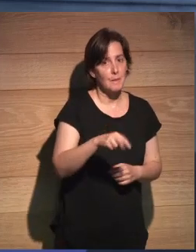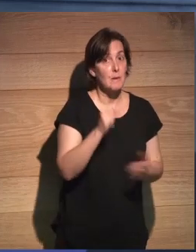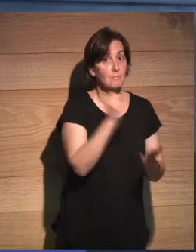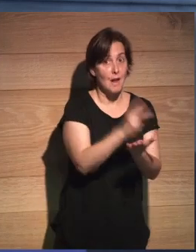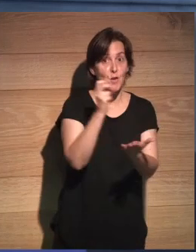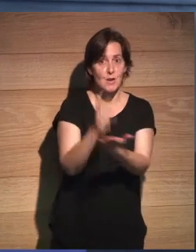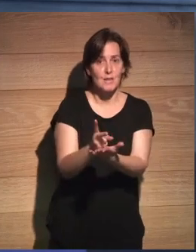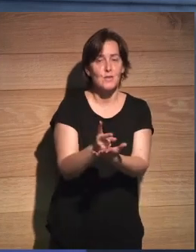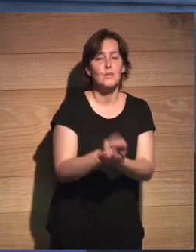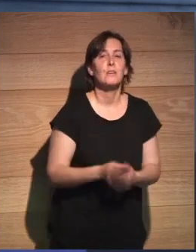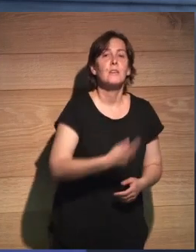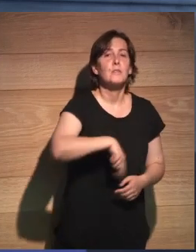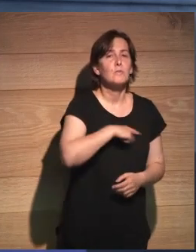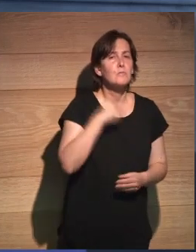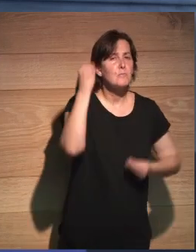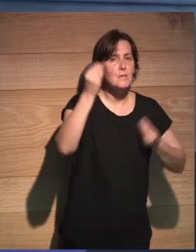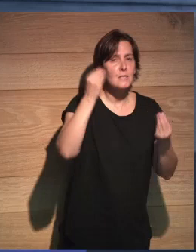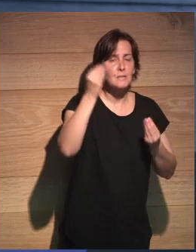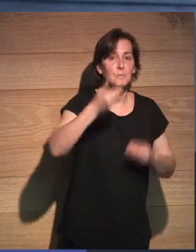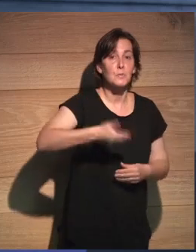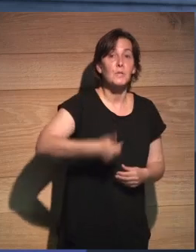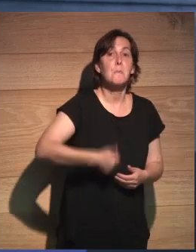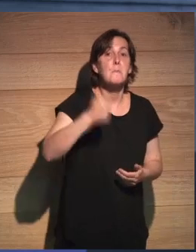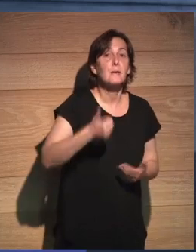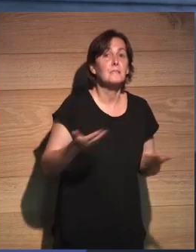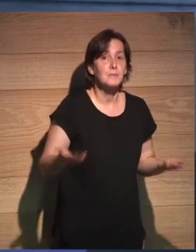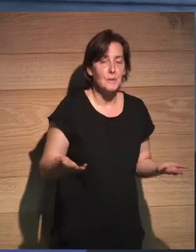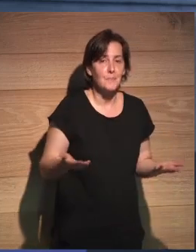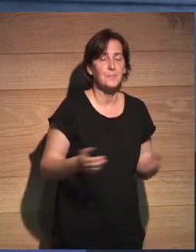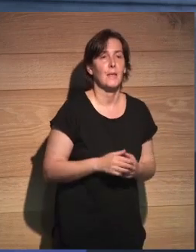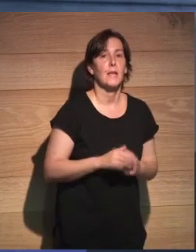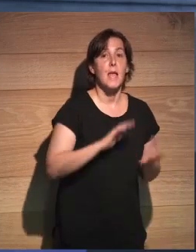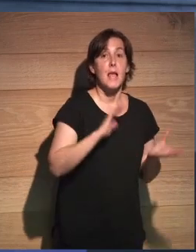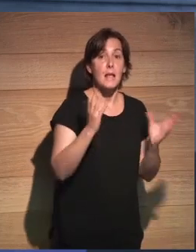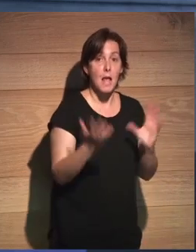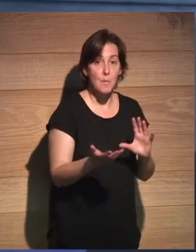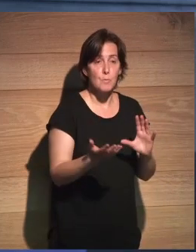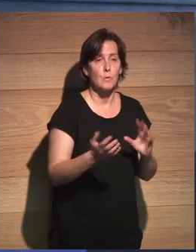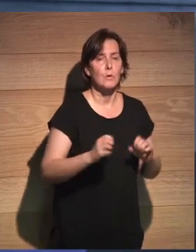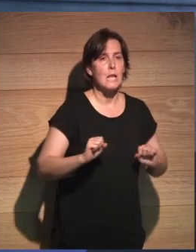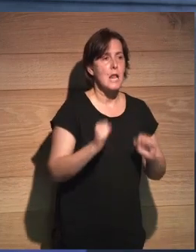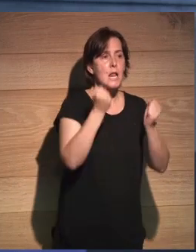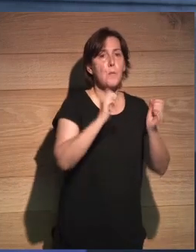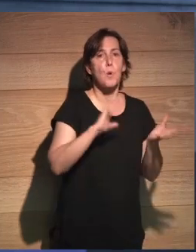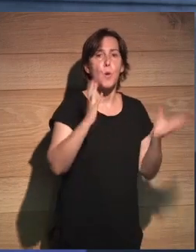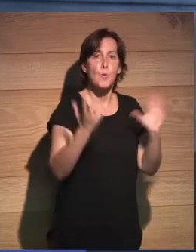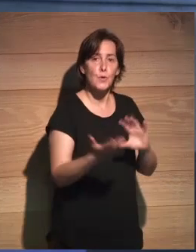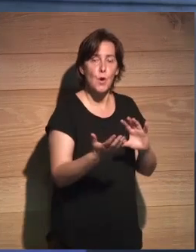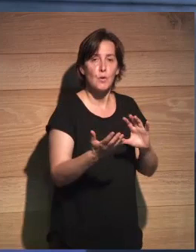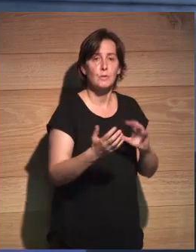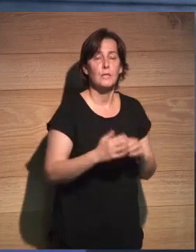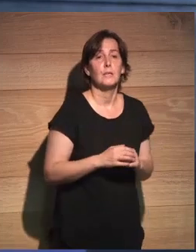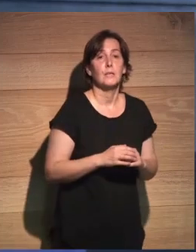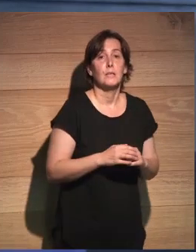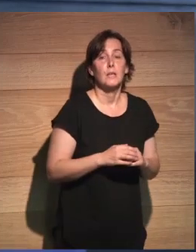retos, nosotros creemos que lo más importante es que los cambios y la revolución que viene provocada